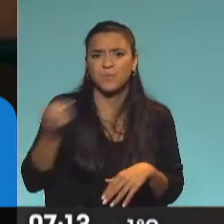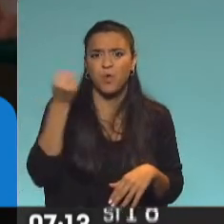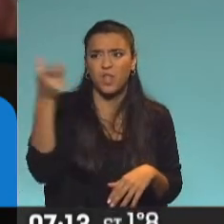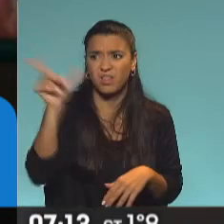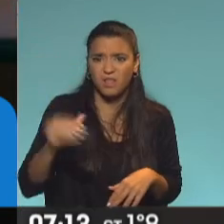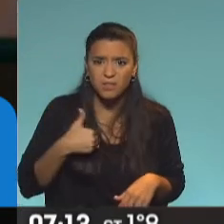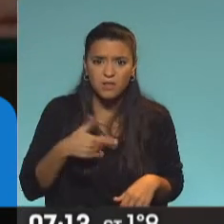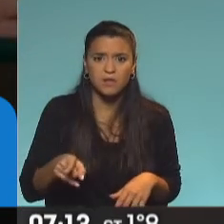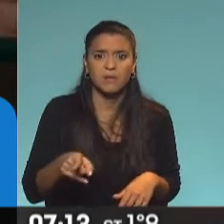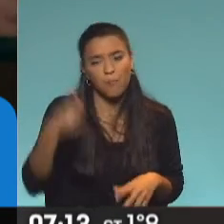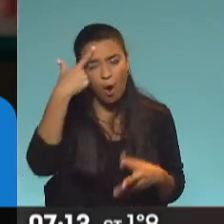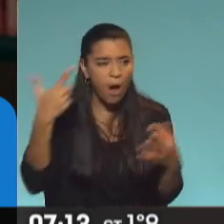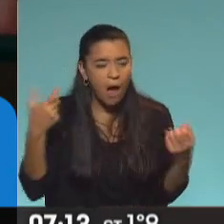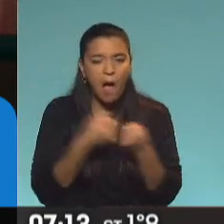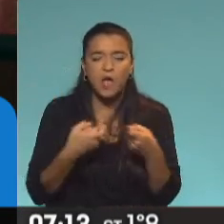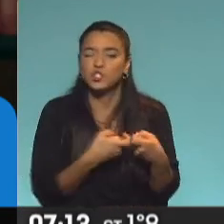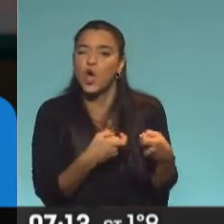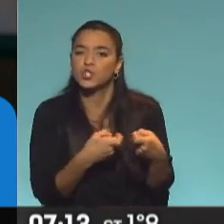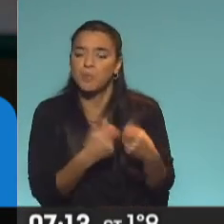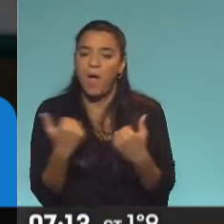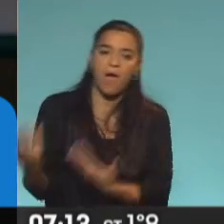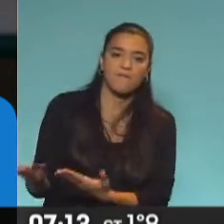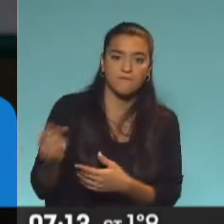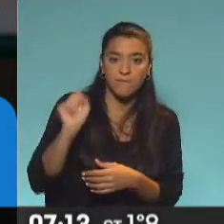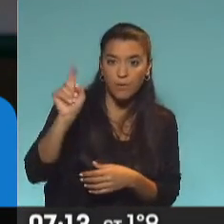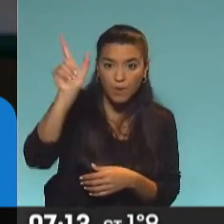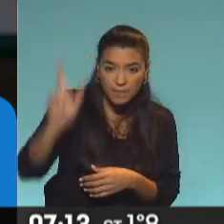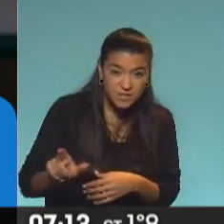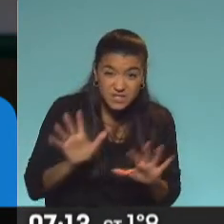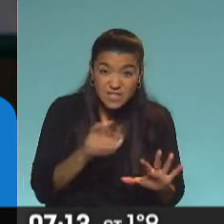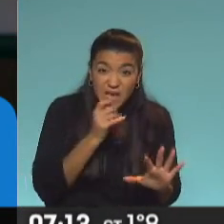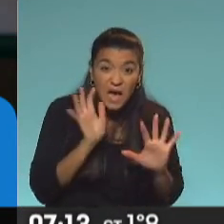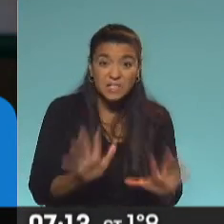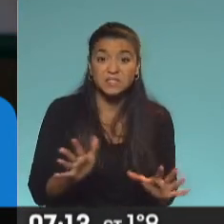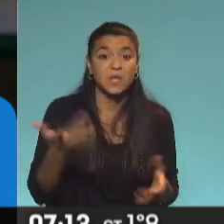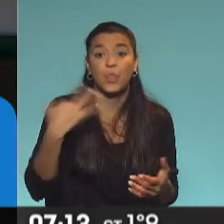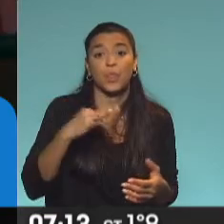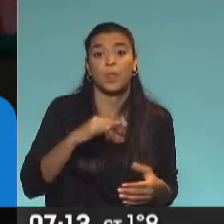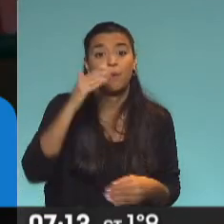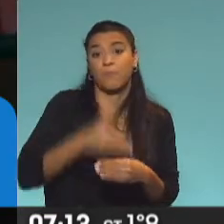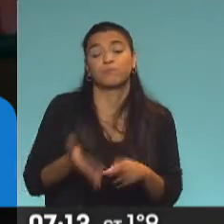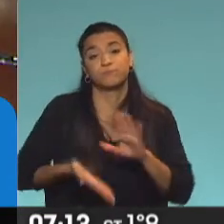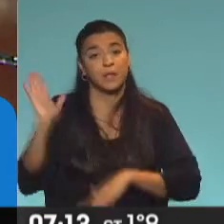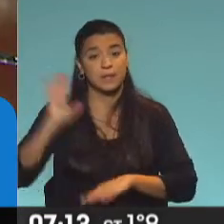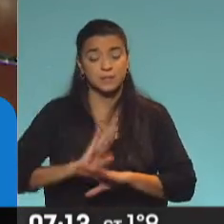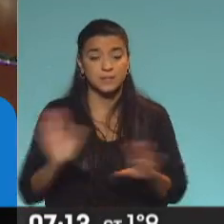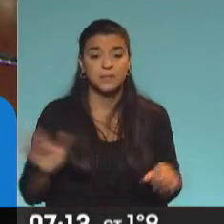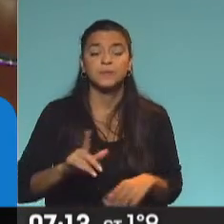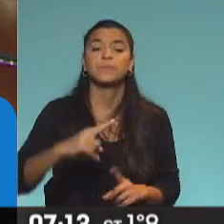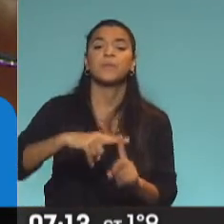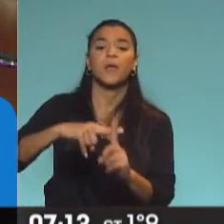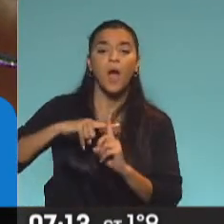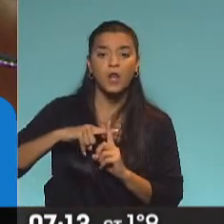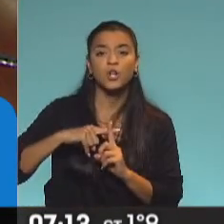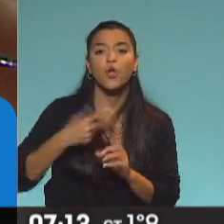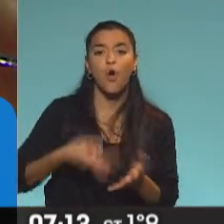país se complotan para beneficiar o para perjudicar a alguien. Si esto es así, hay que bajar la persiana e irse. Bueno, Elisa Carrió, ¿no?